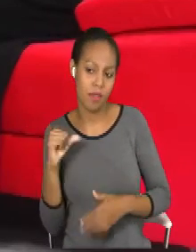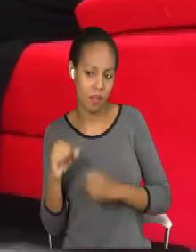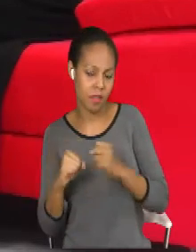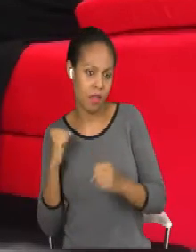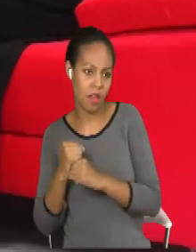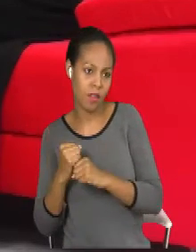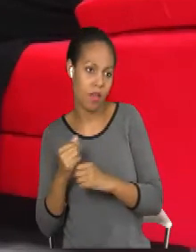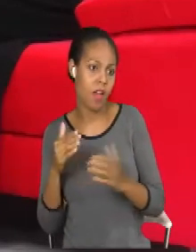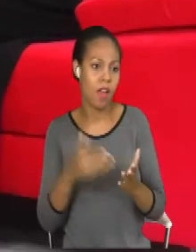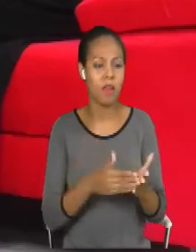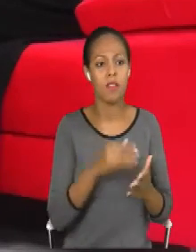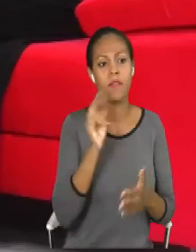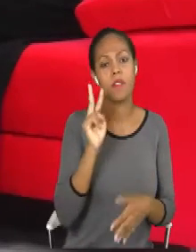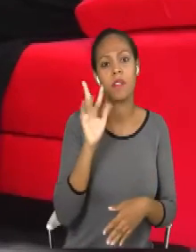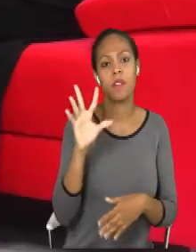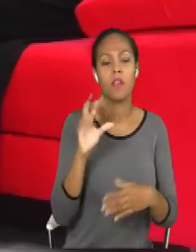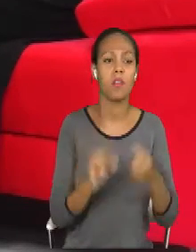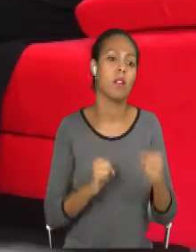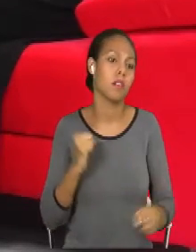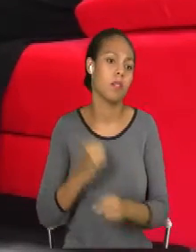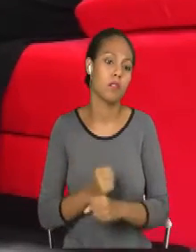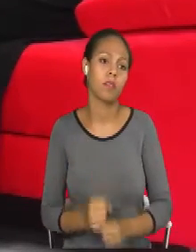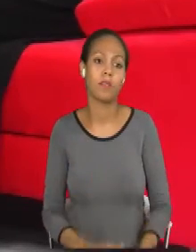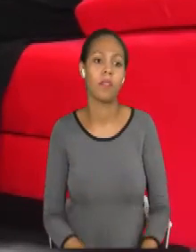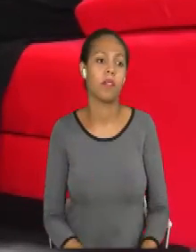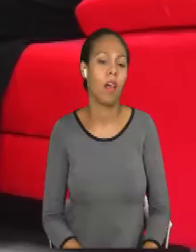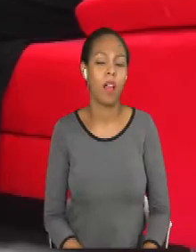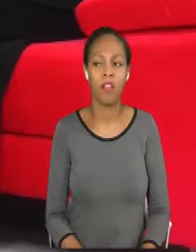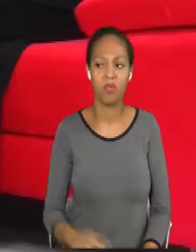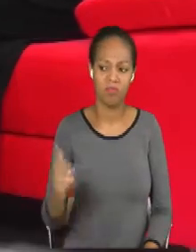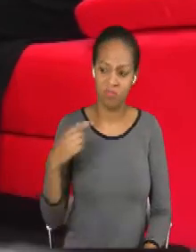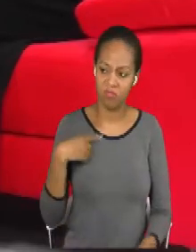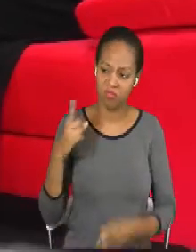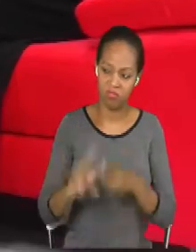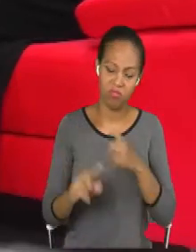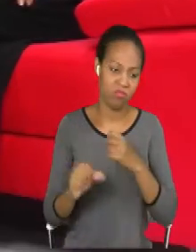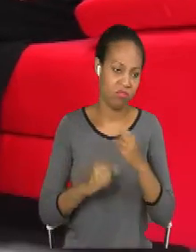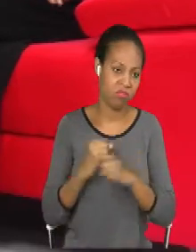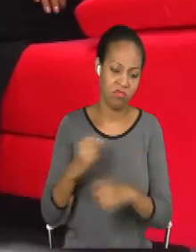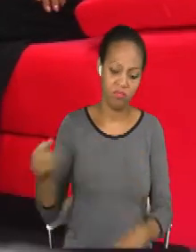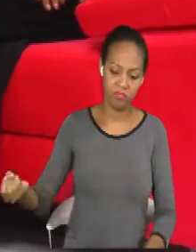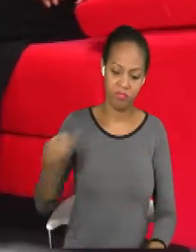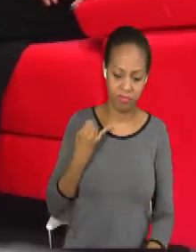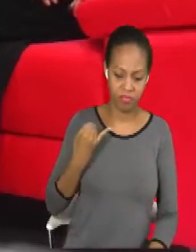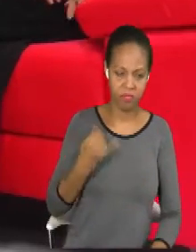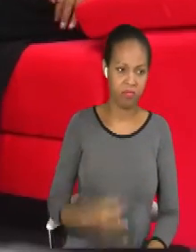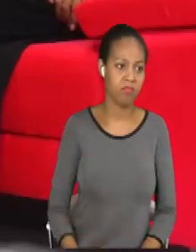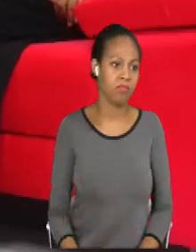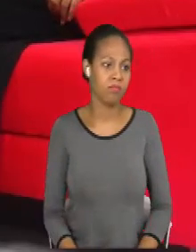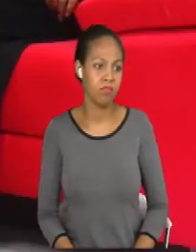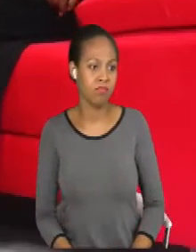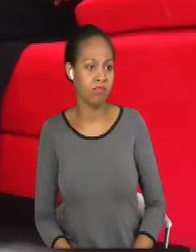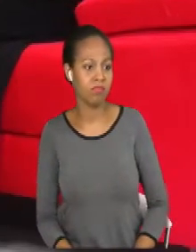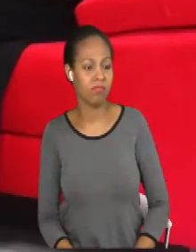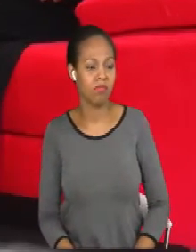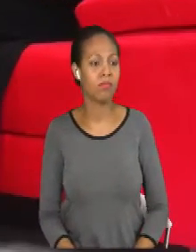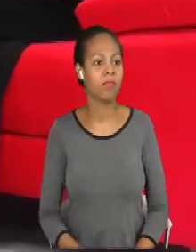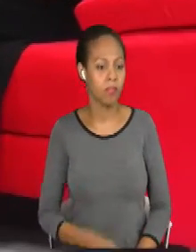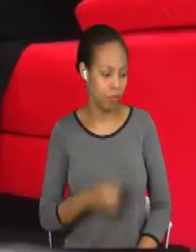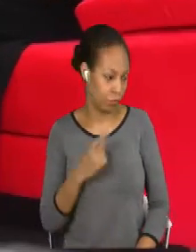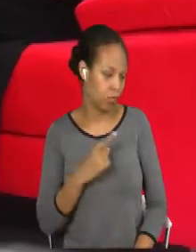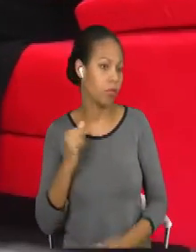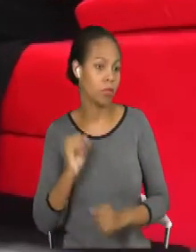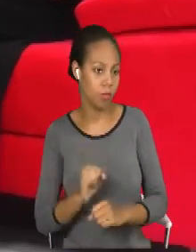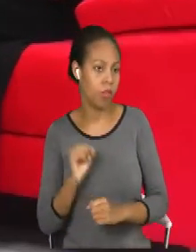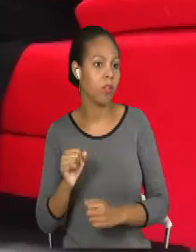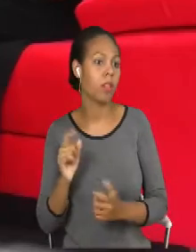a 25 años. Ay, ya no puedo ir, si ves, ya me excluyeron. No, yo pueden, voy a ir un añito y ya. Pueden ser ustedes las que pueden